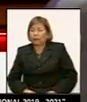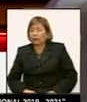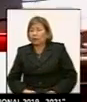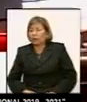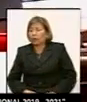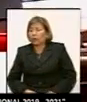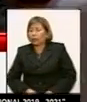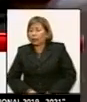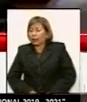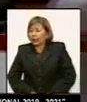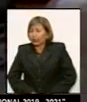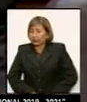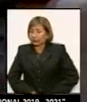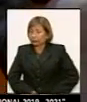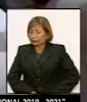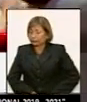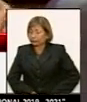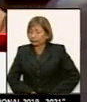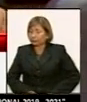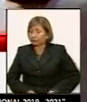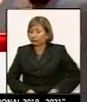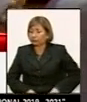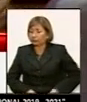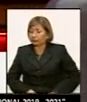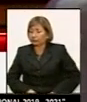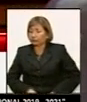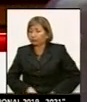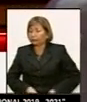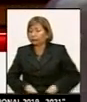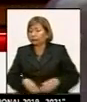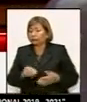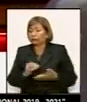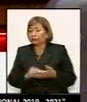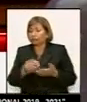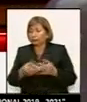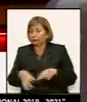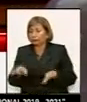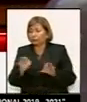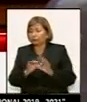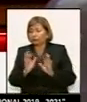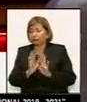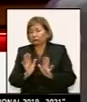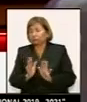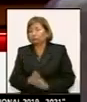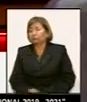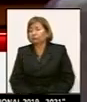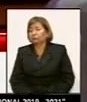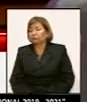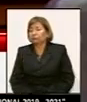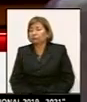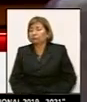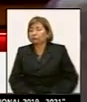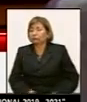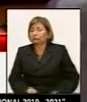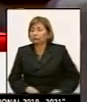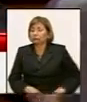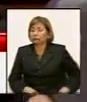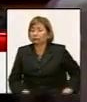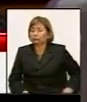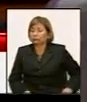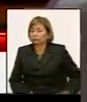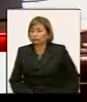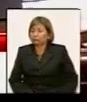Tiempo adicional. Sí, solo quiero que se tome importancia a este proyecto, Presidenta. Muchas gracias.